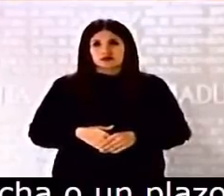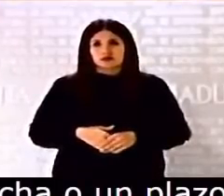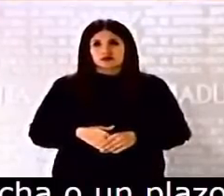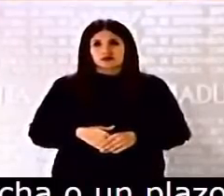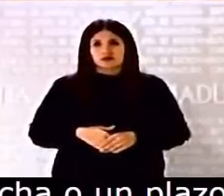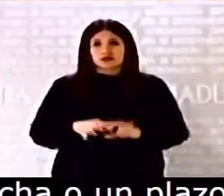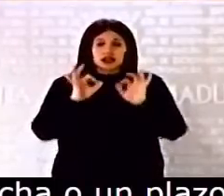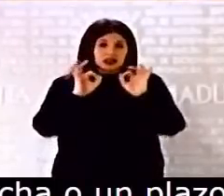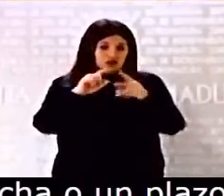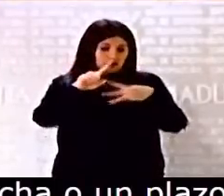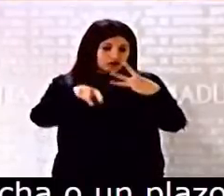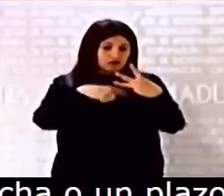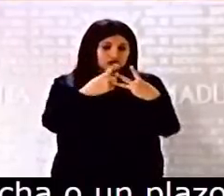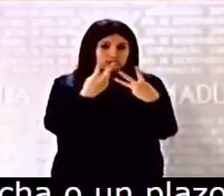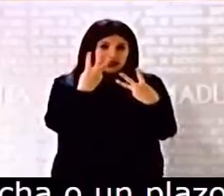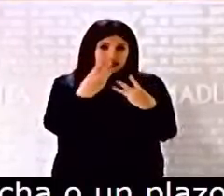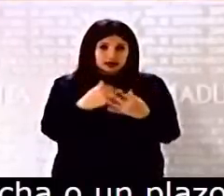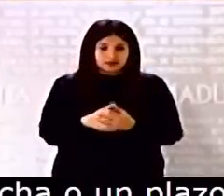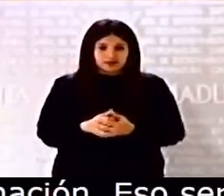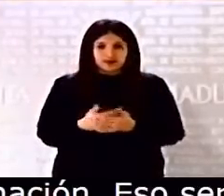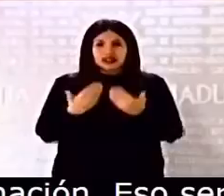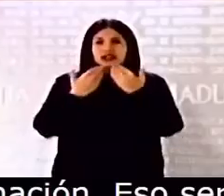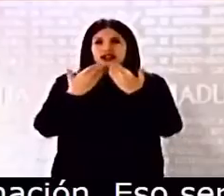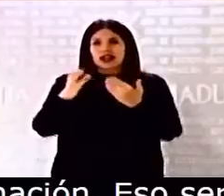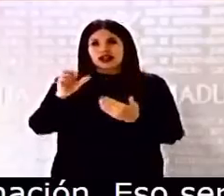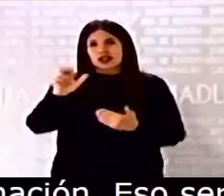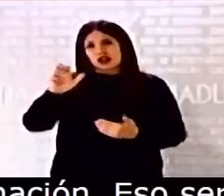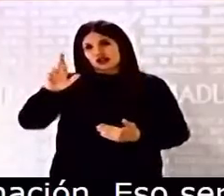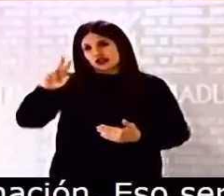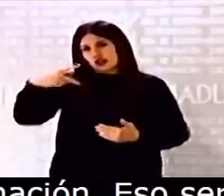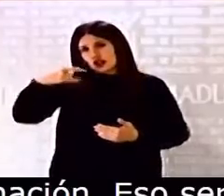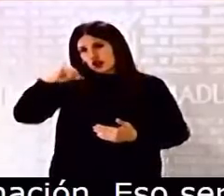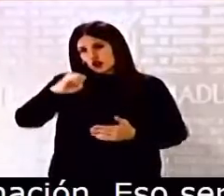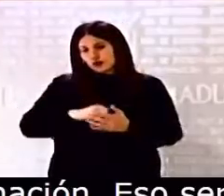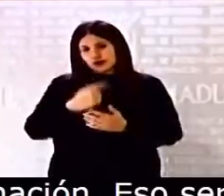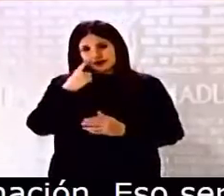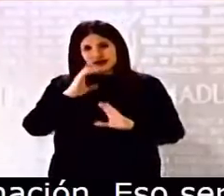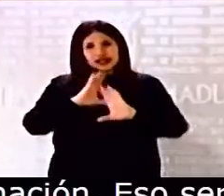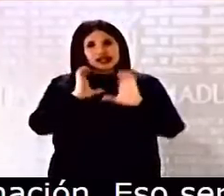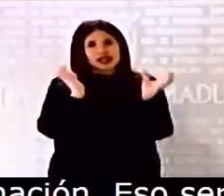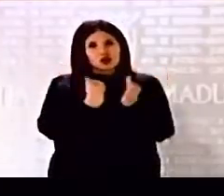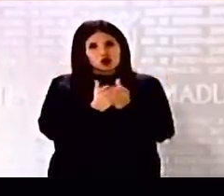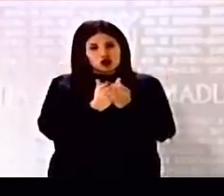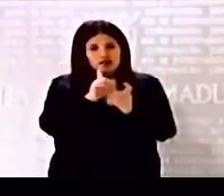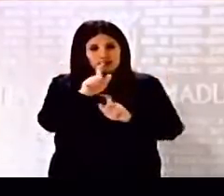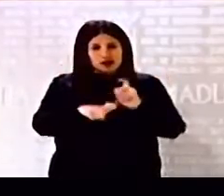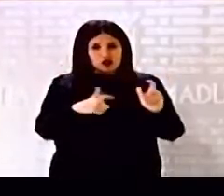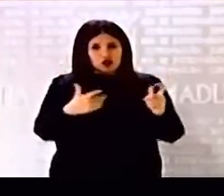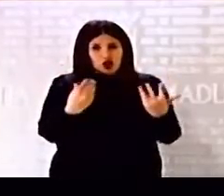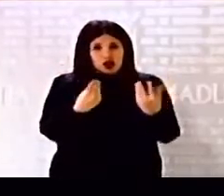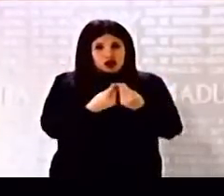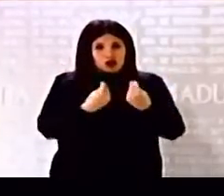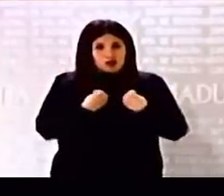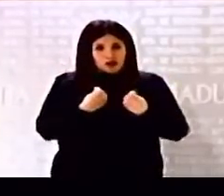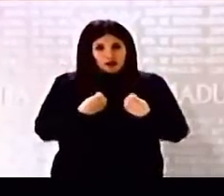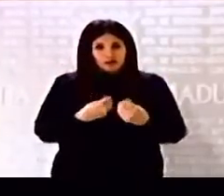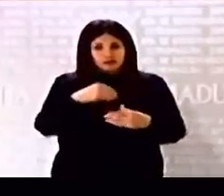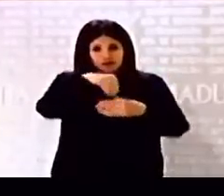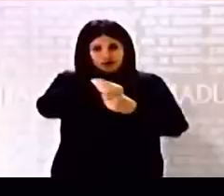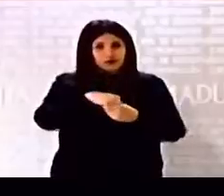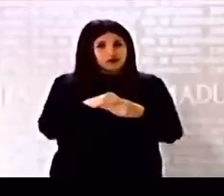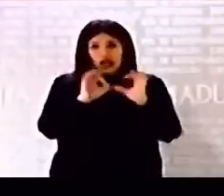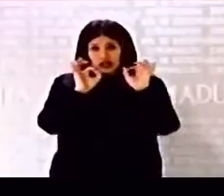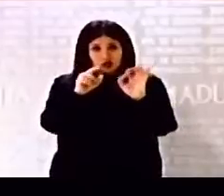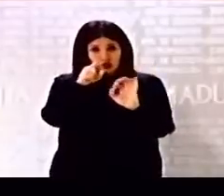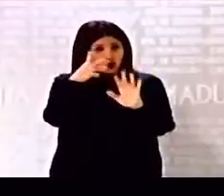serían las tres cuestiones. Muy bien, gracias, Sergio. Reuniones de convivientes. Así es, como lo ha dicho usted.